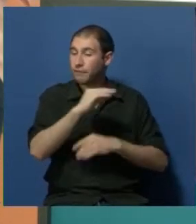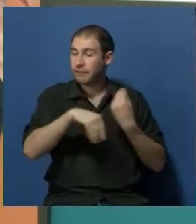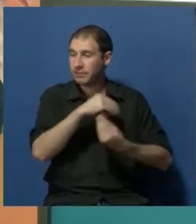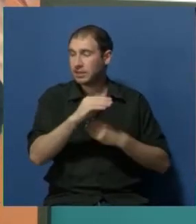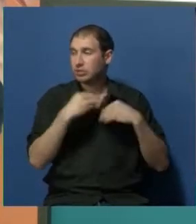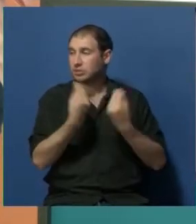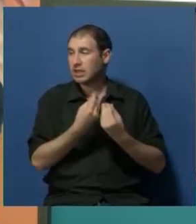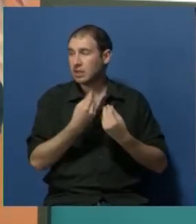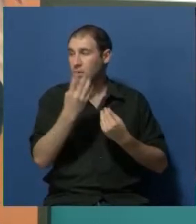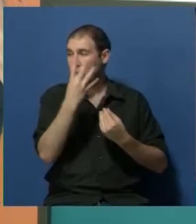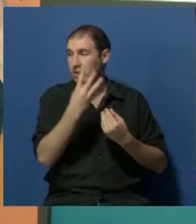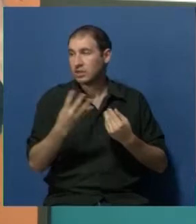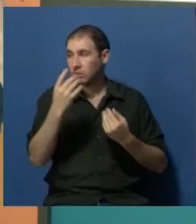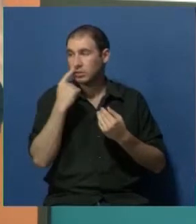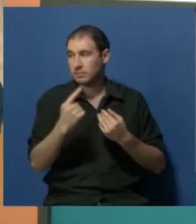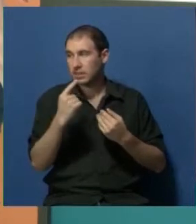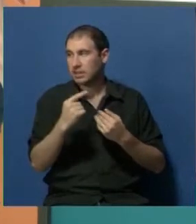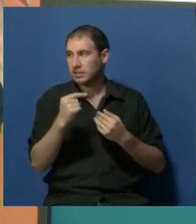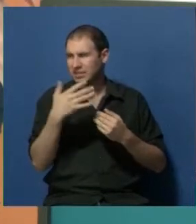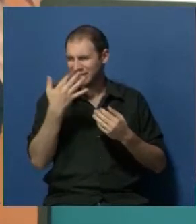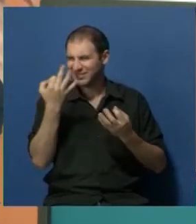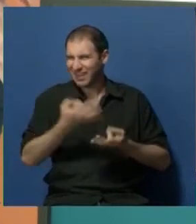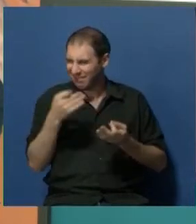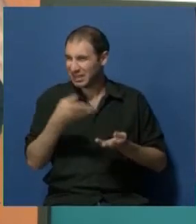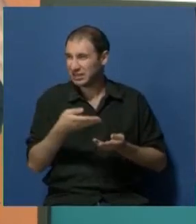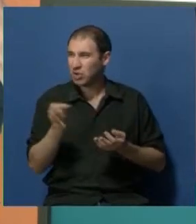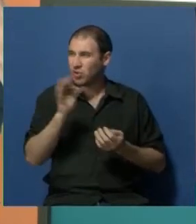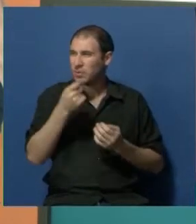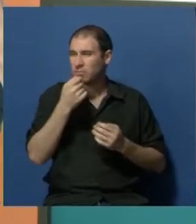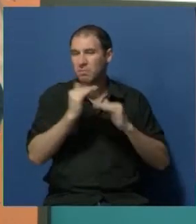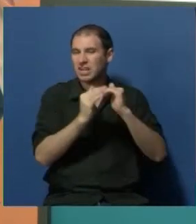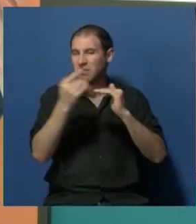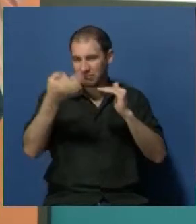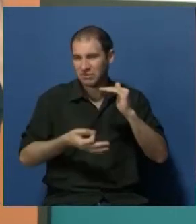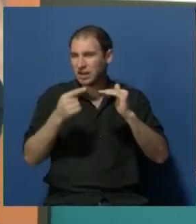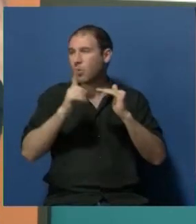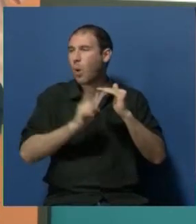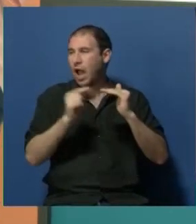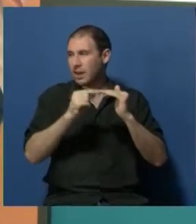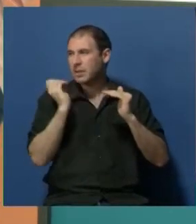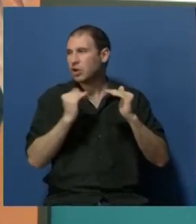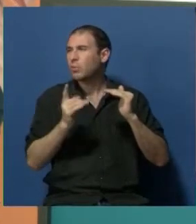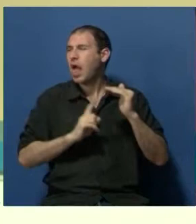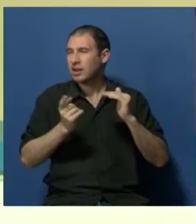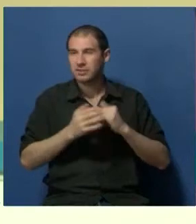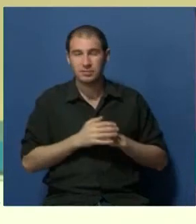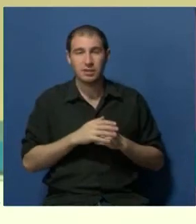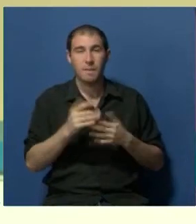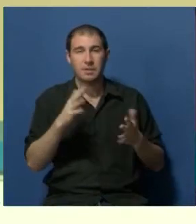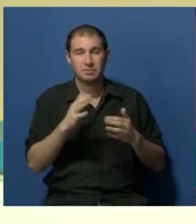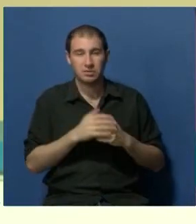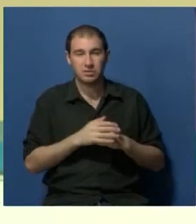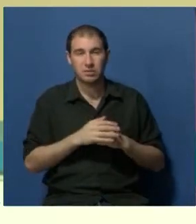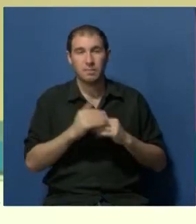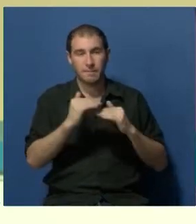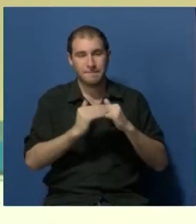que ganan más de 44.000. ¿Son razonables estos mínimos o cuáles deberían ser los ideales de alguna manera? Probablemente